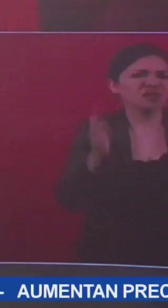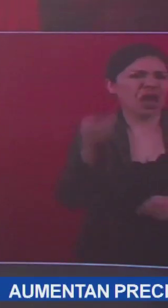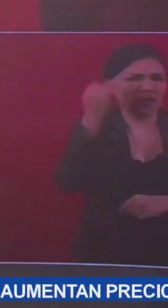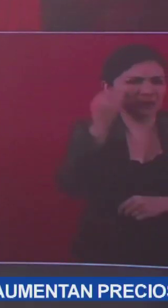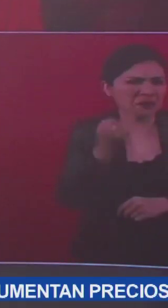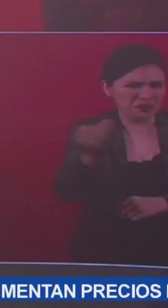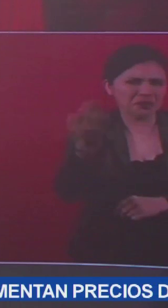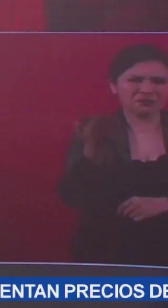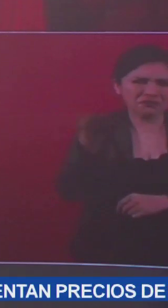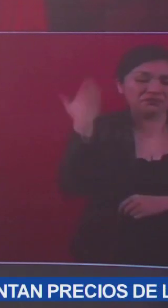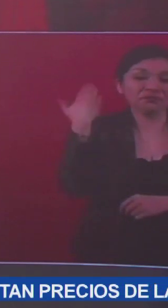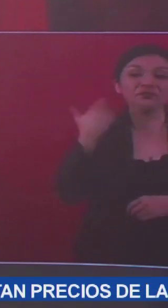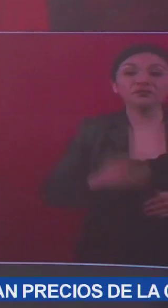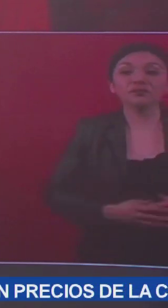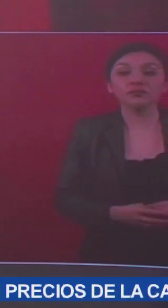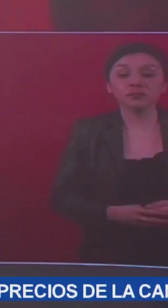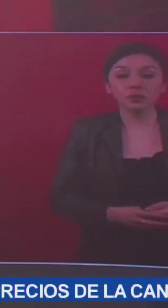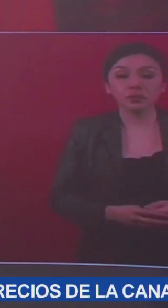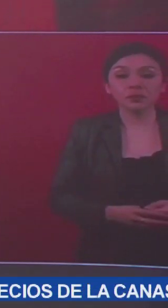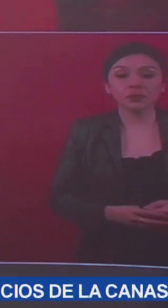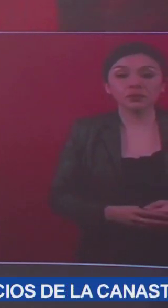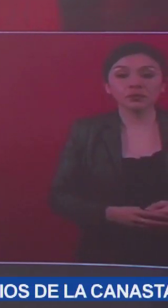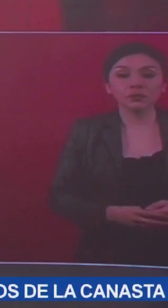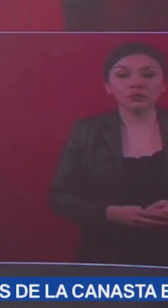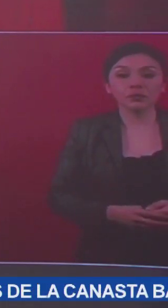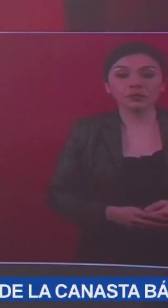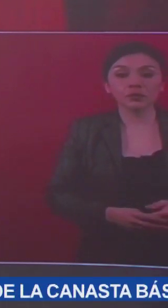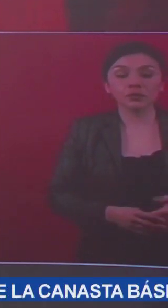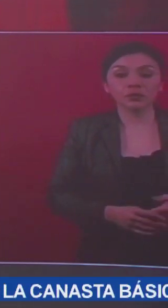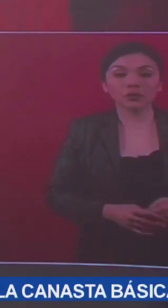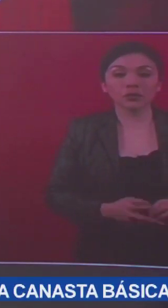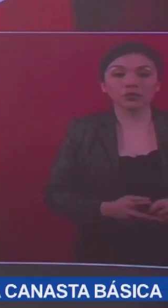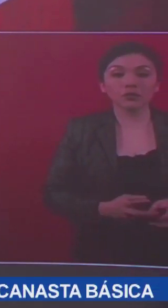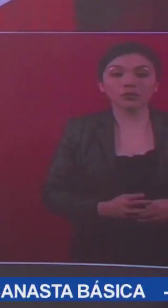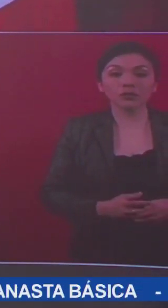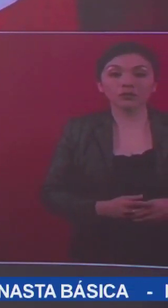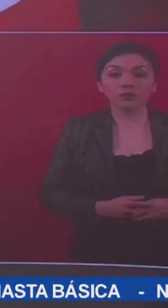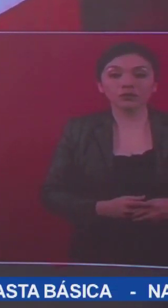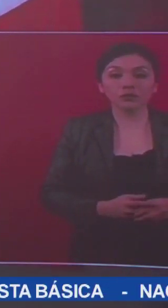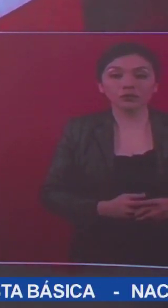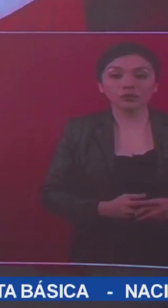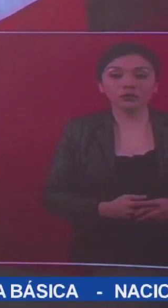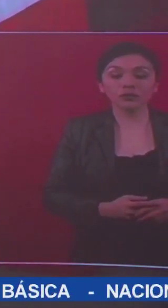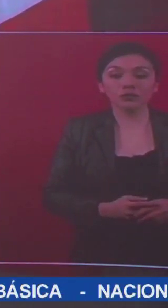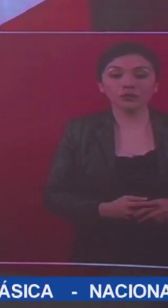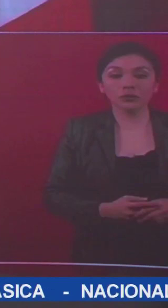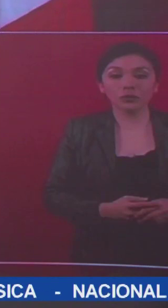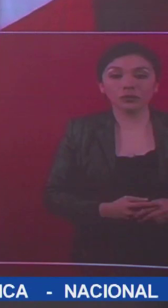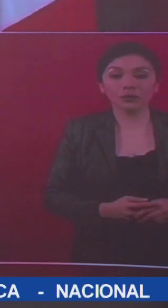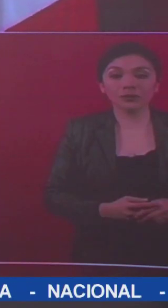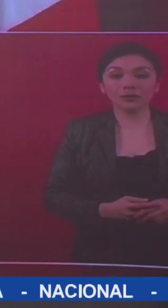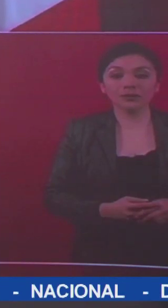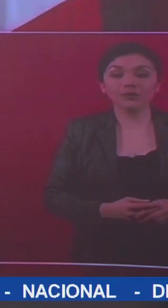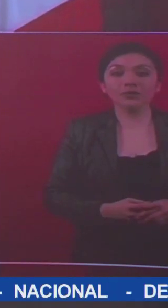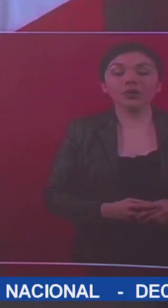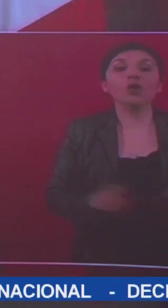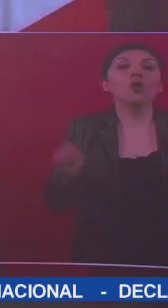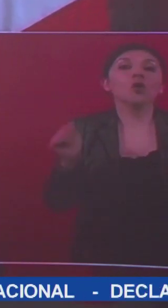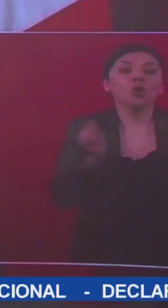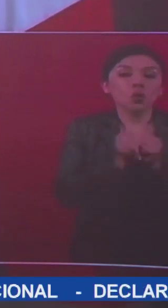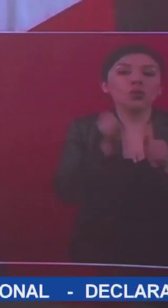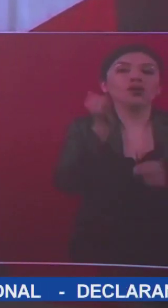presidente ya no culpemos a los de antes el ahora está hoy